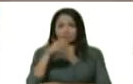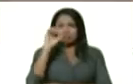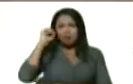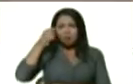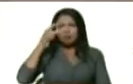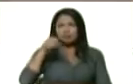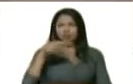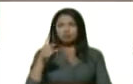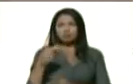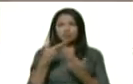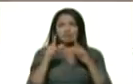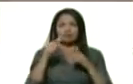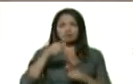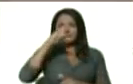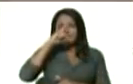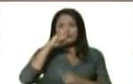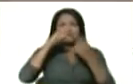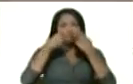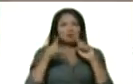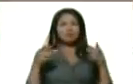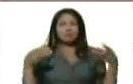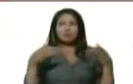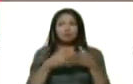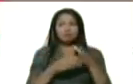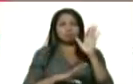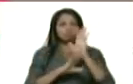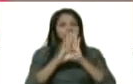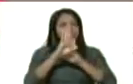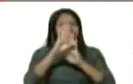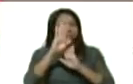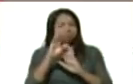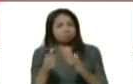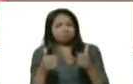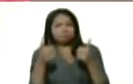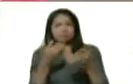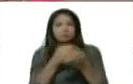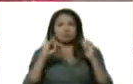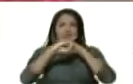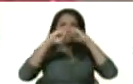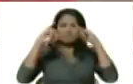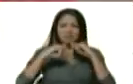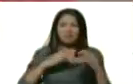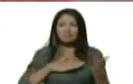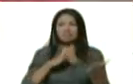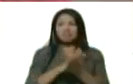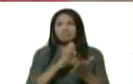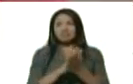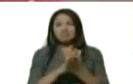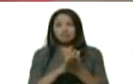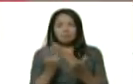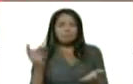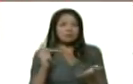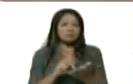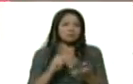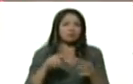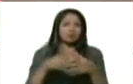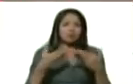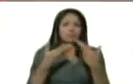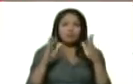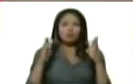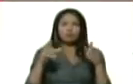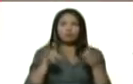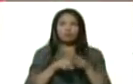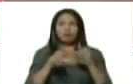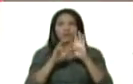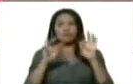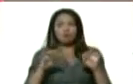¡Qué diferencia este año! La liga se ha desarrollado feliz, con gran participación del público.